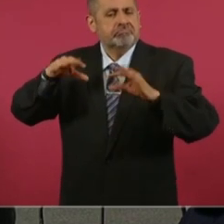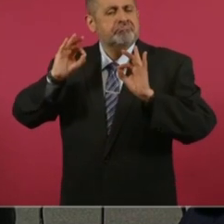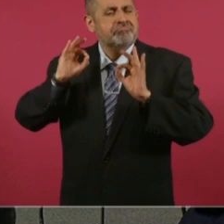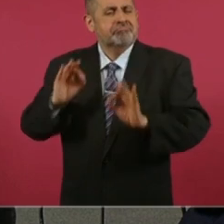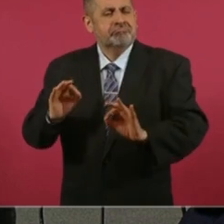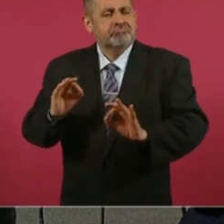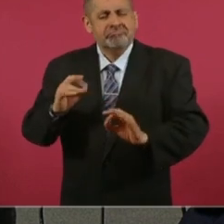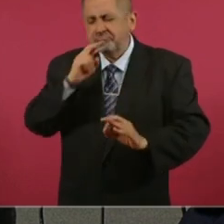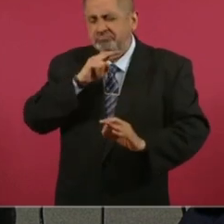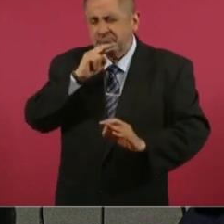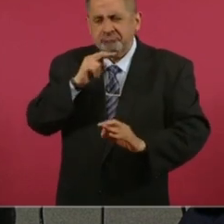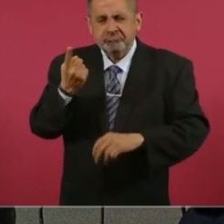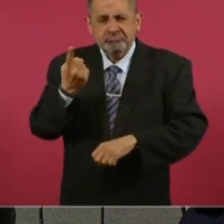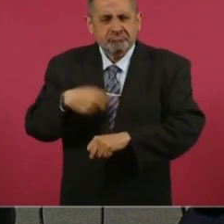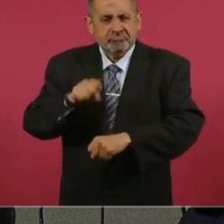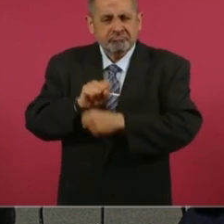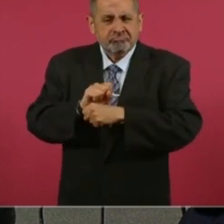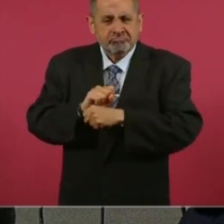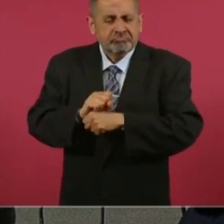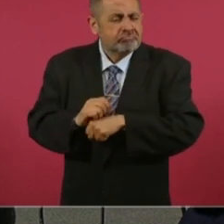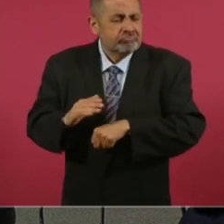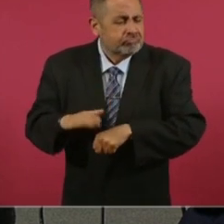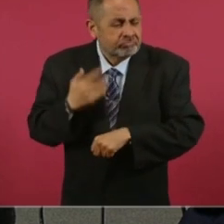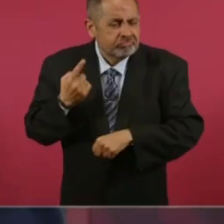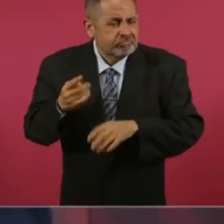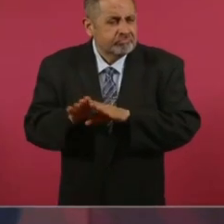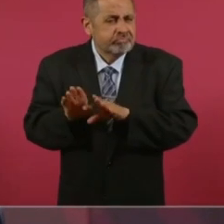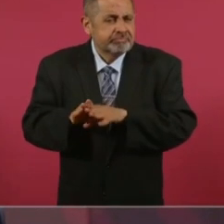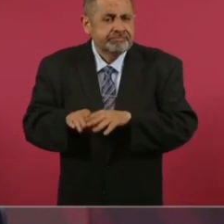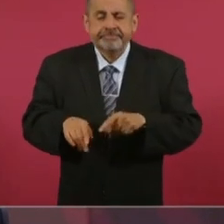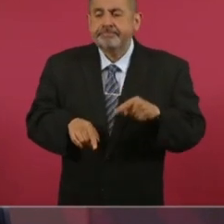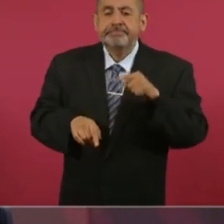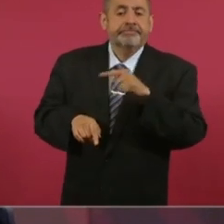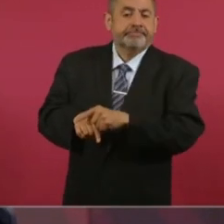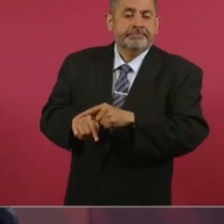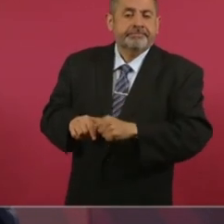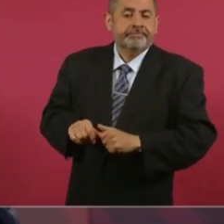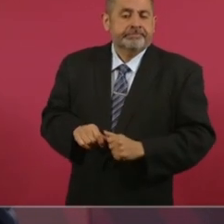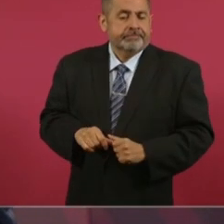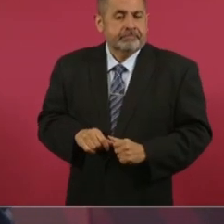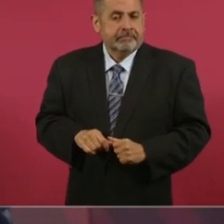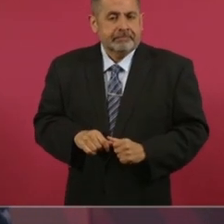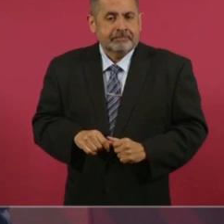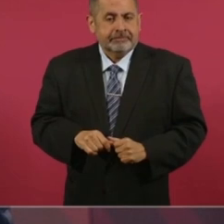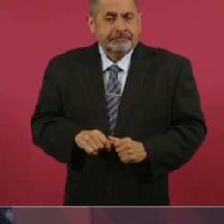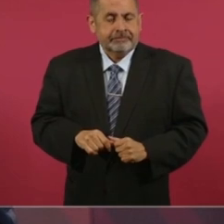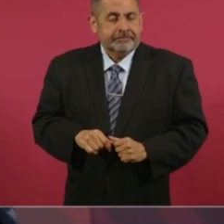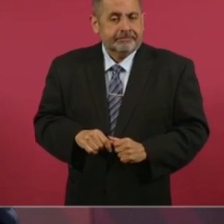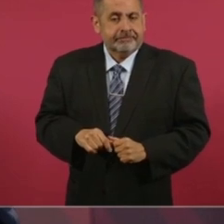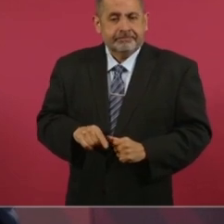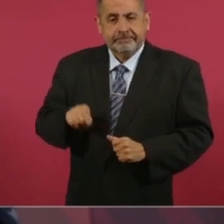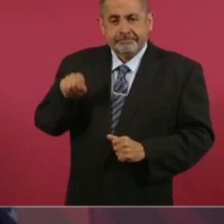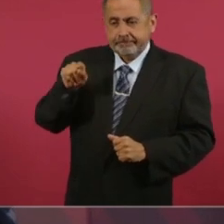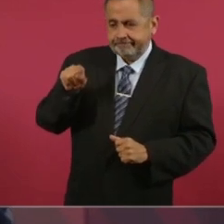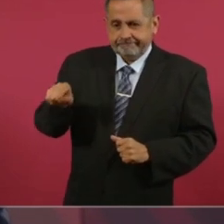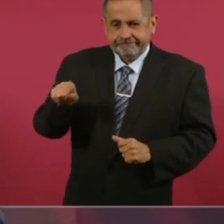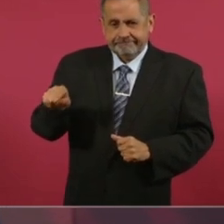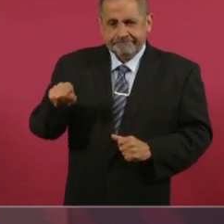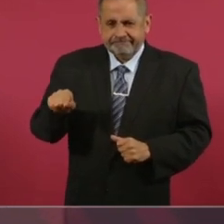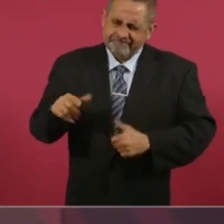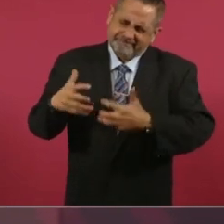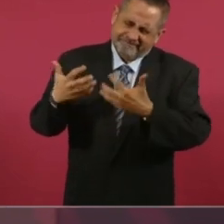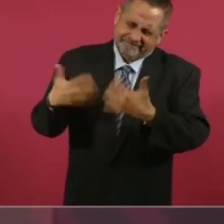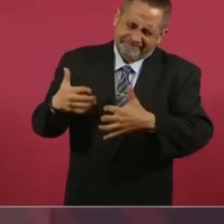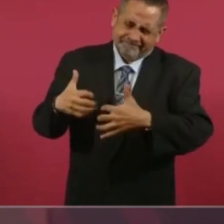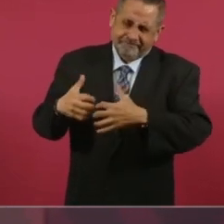en ese entonces? Porque se pusieron a